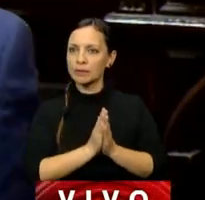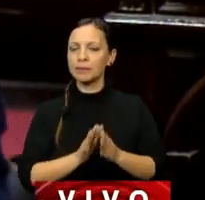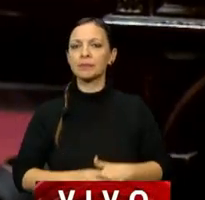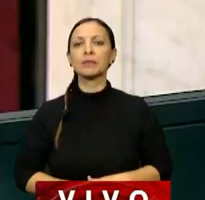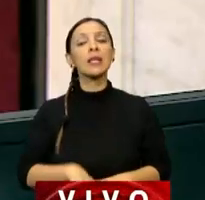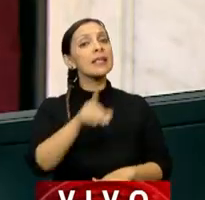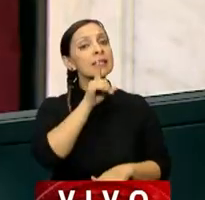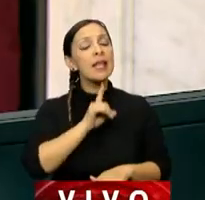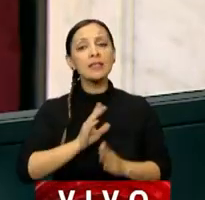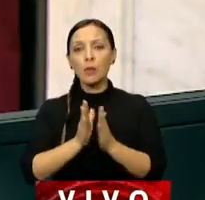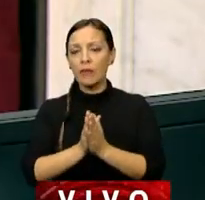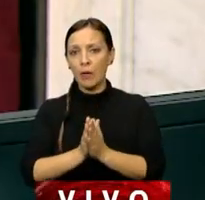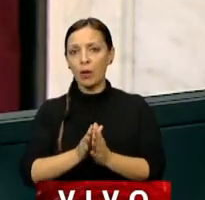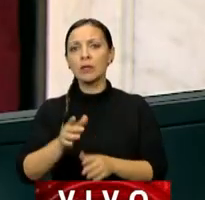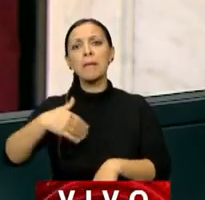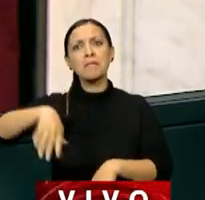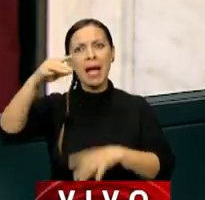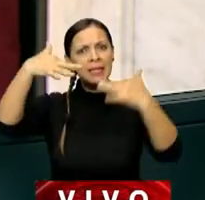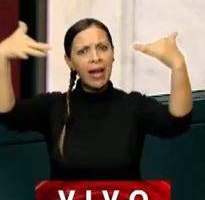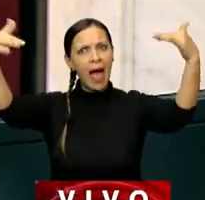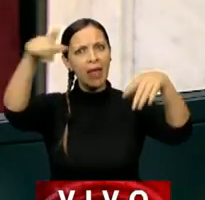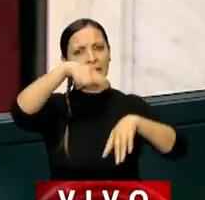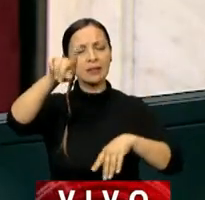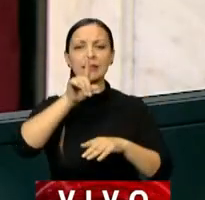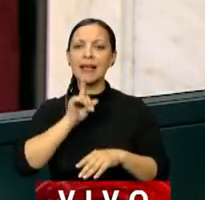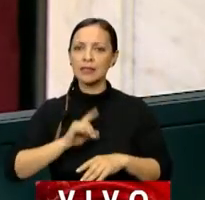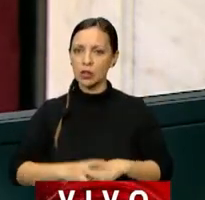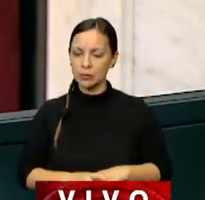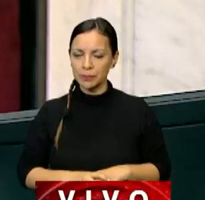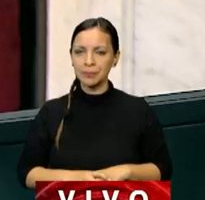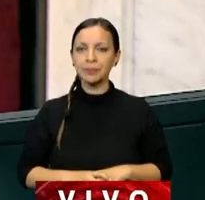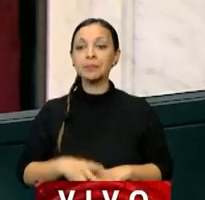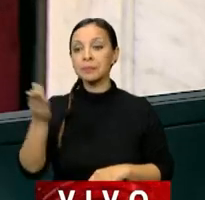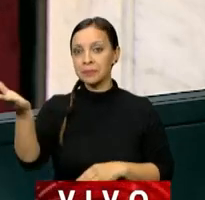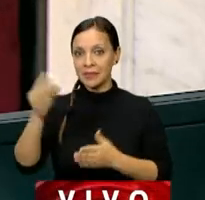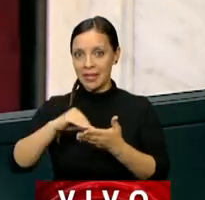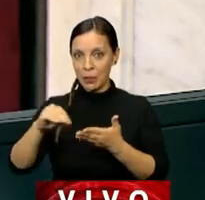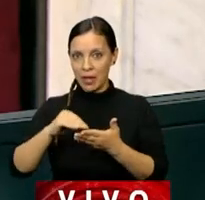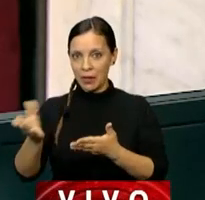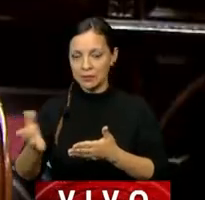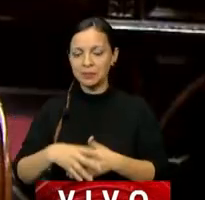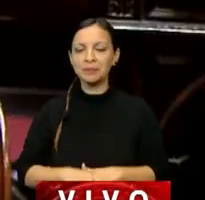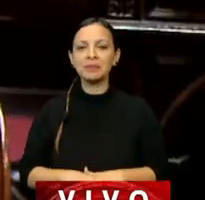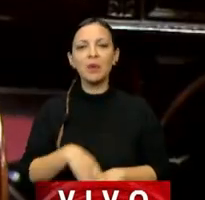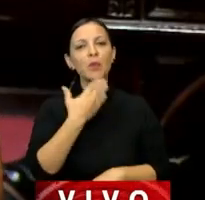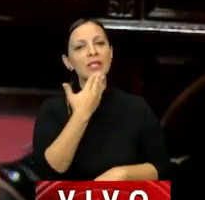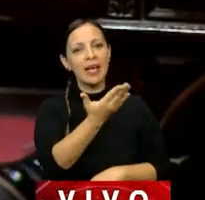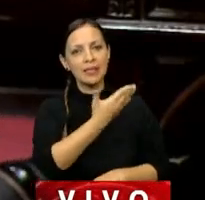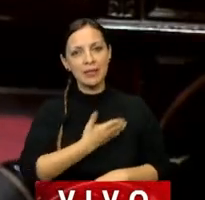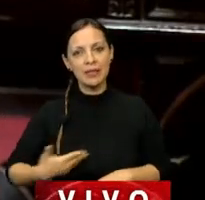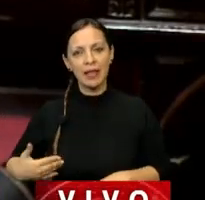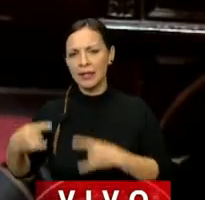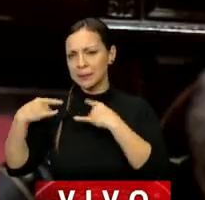silencio por favor y especialmente a las gradas tiene la palabra diputado gracias presidente